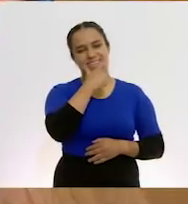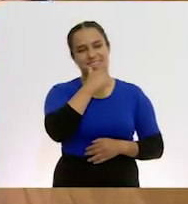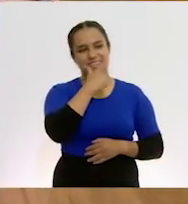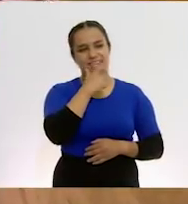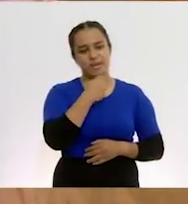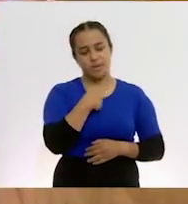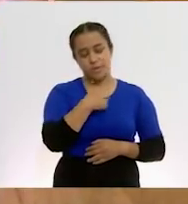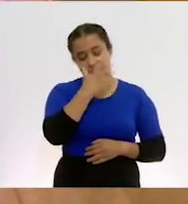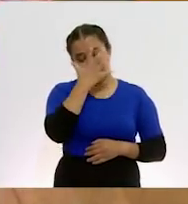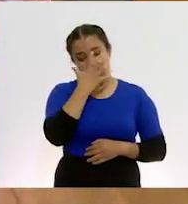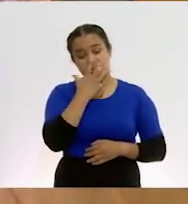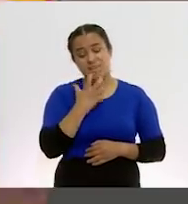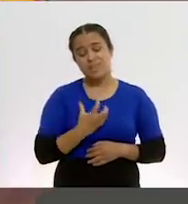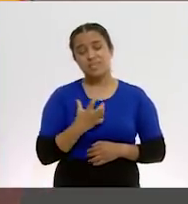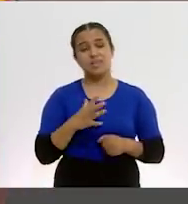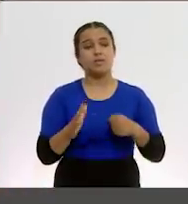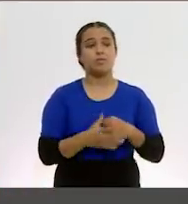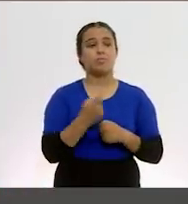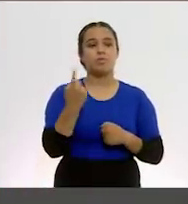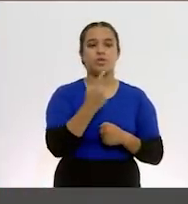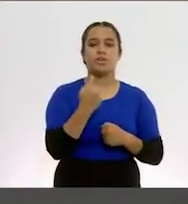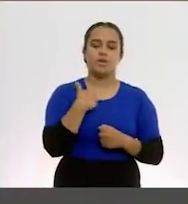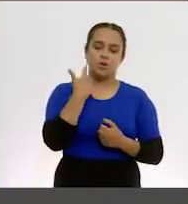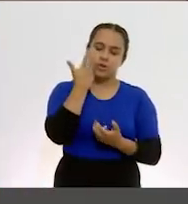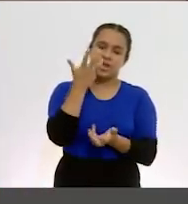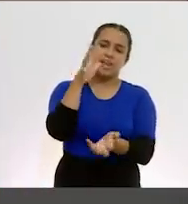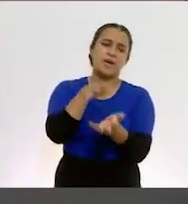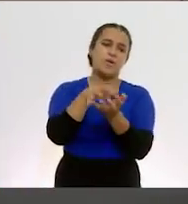Estoy triste porque no, porque yo quería ser cocodrilo.